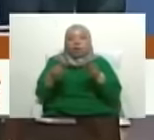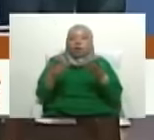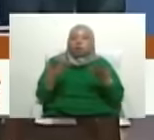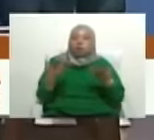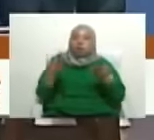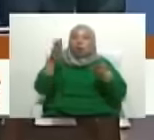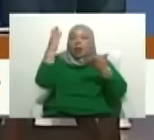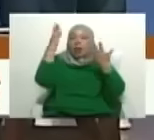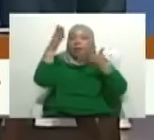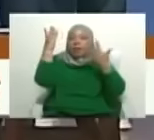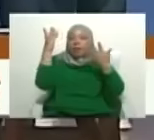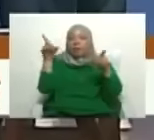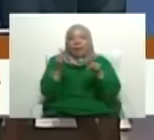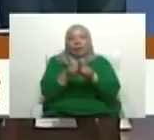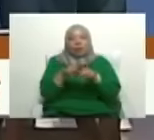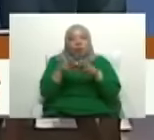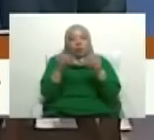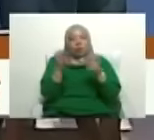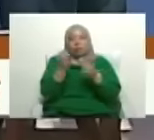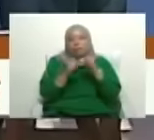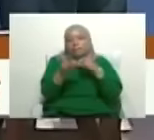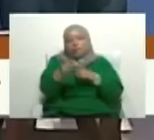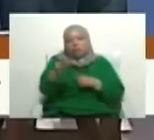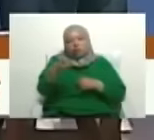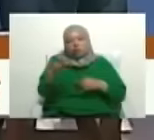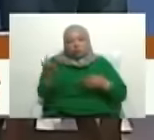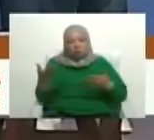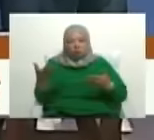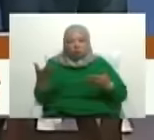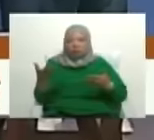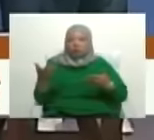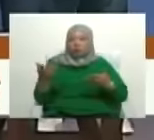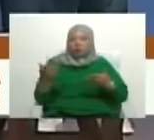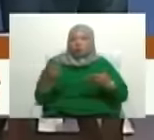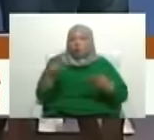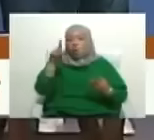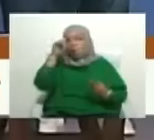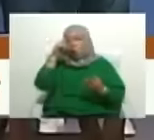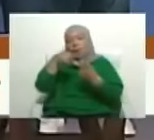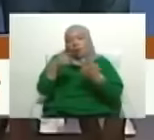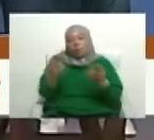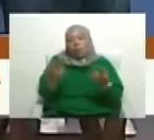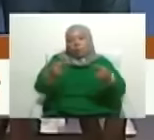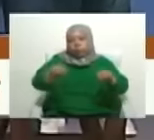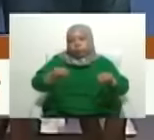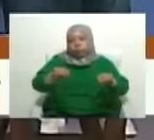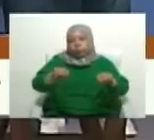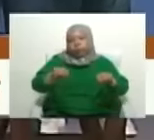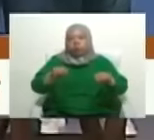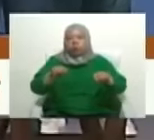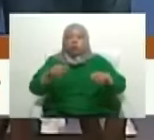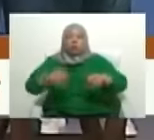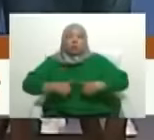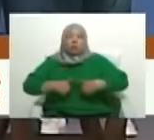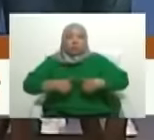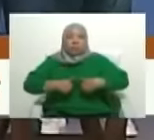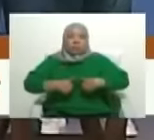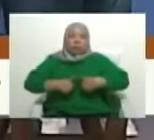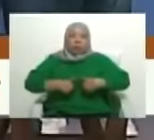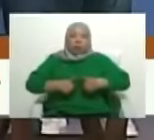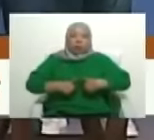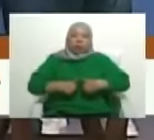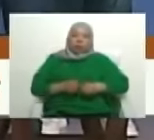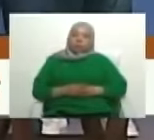cosa que las sanciones generaran tal nivel de sufrimiento